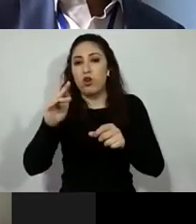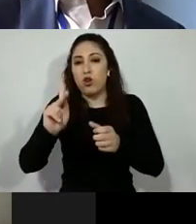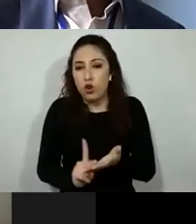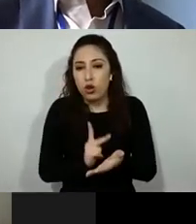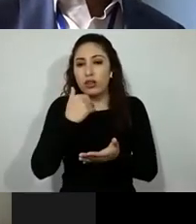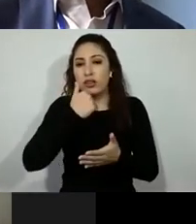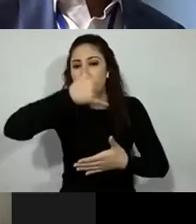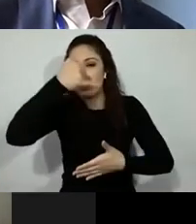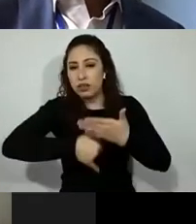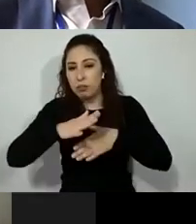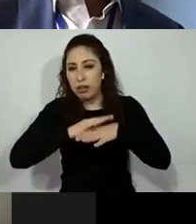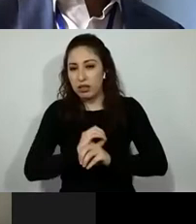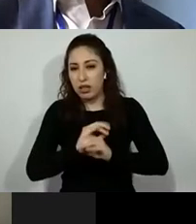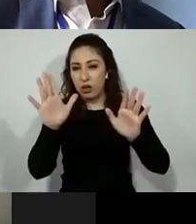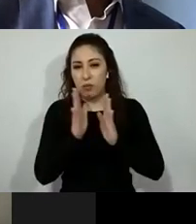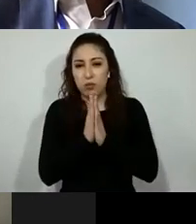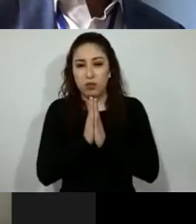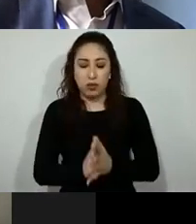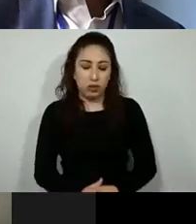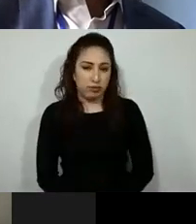poquito más de precisión.